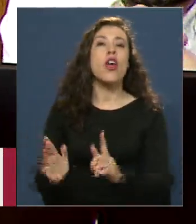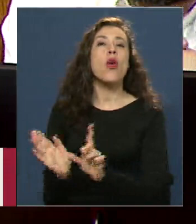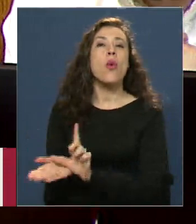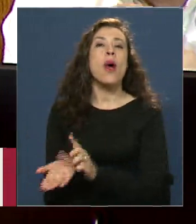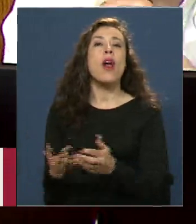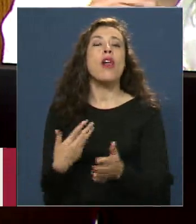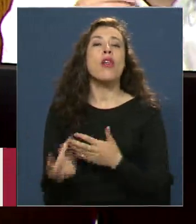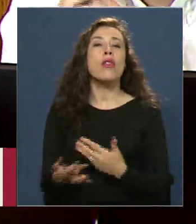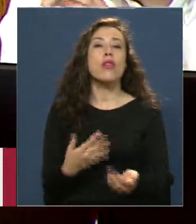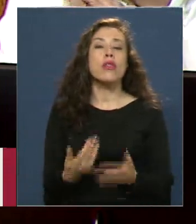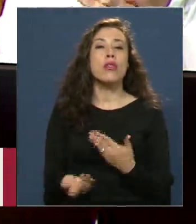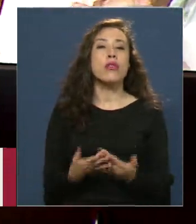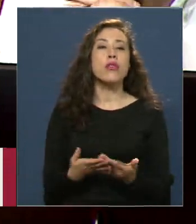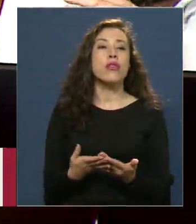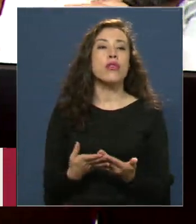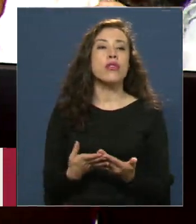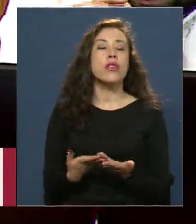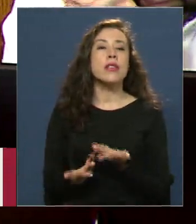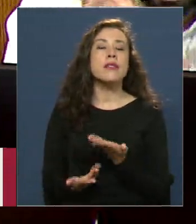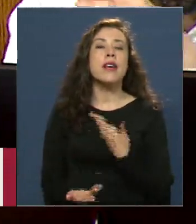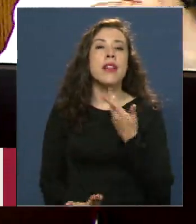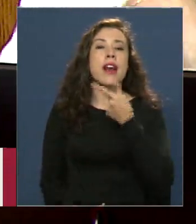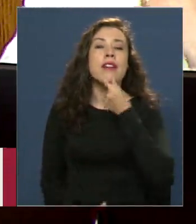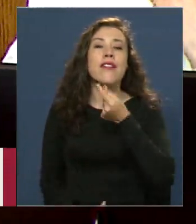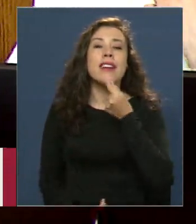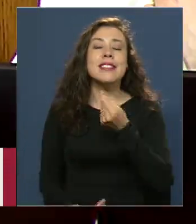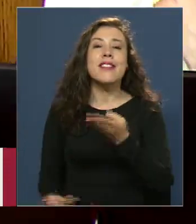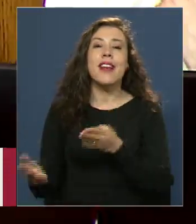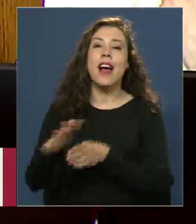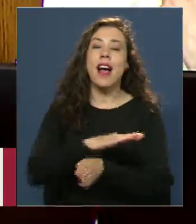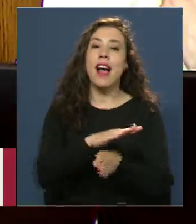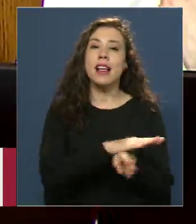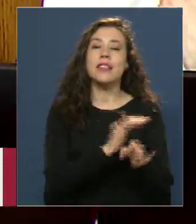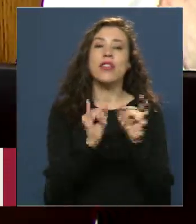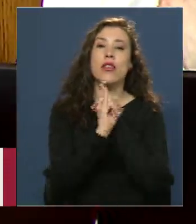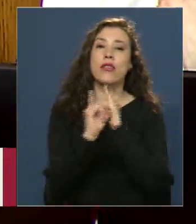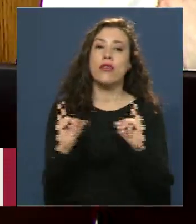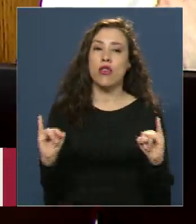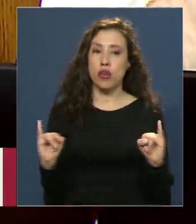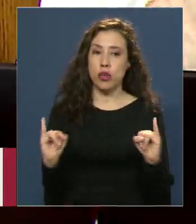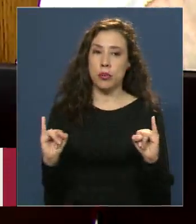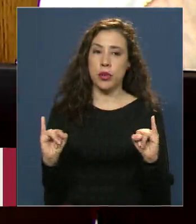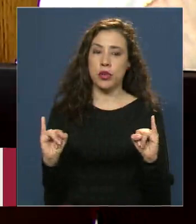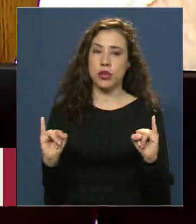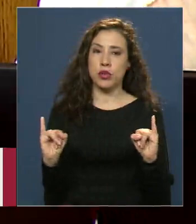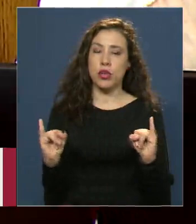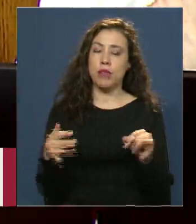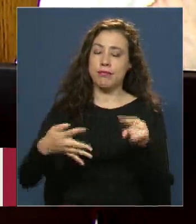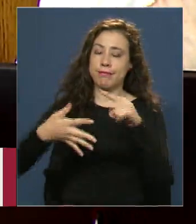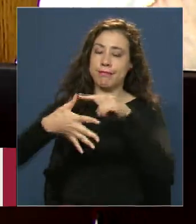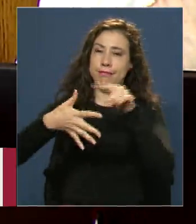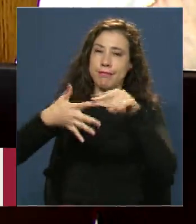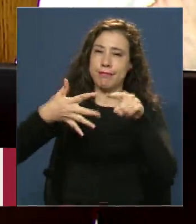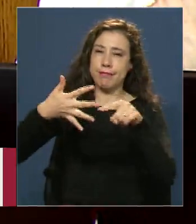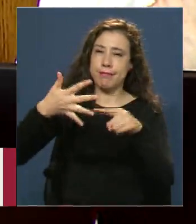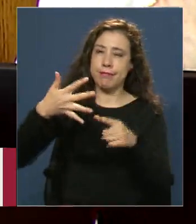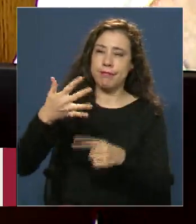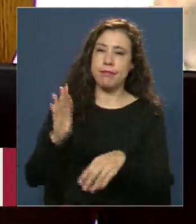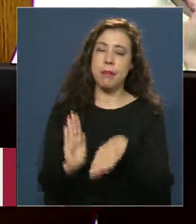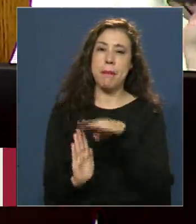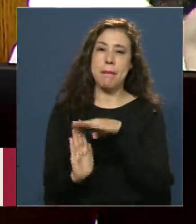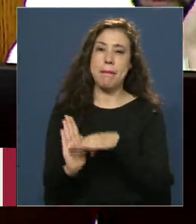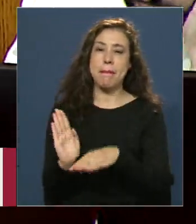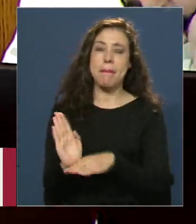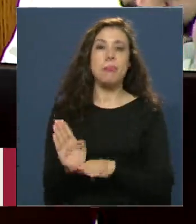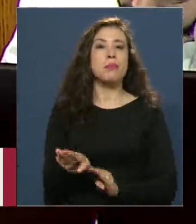de la cual se va a facilitar el acceso y la información al conjunto de los programas